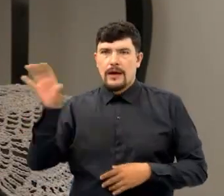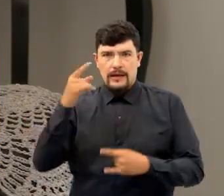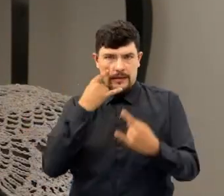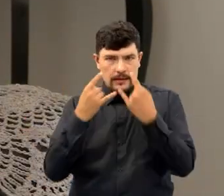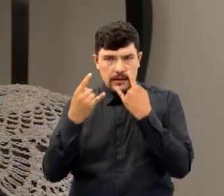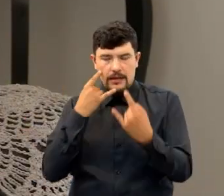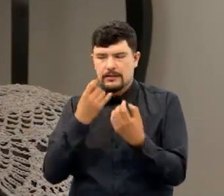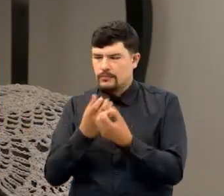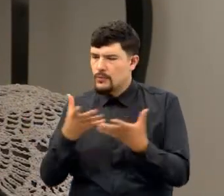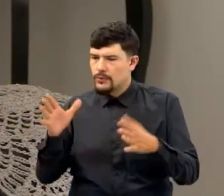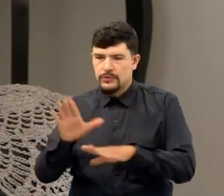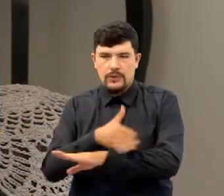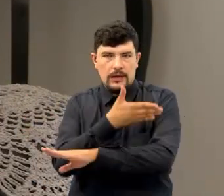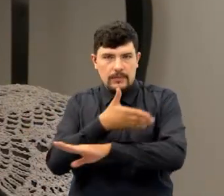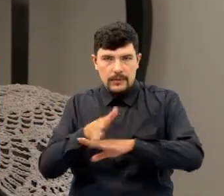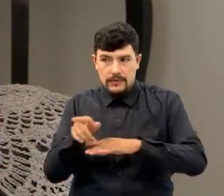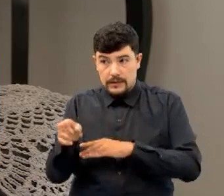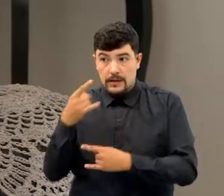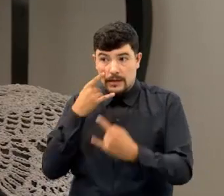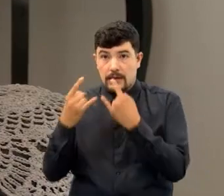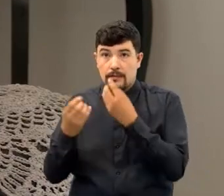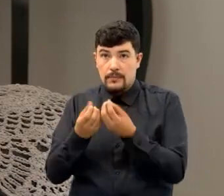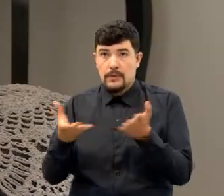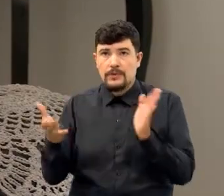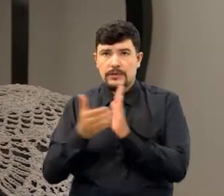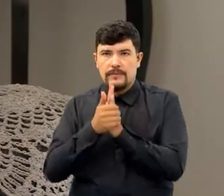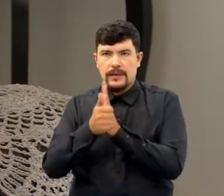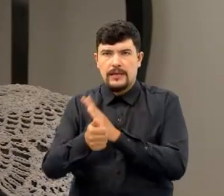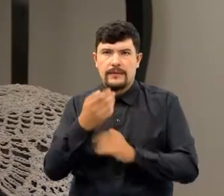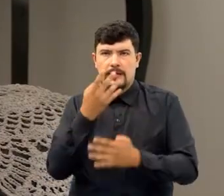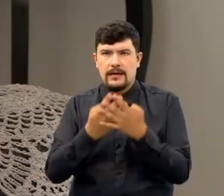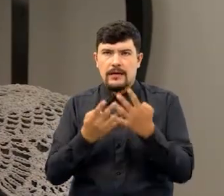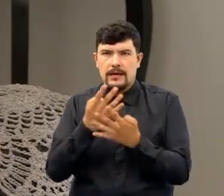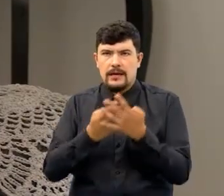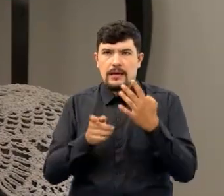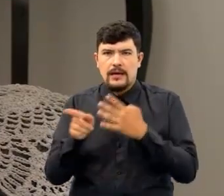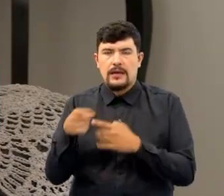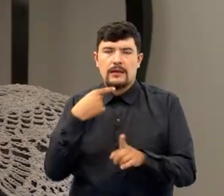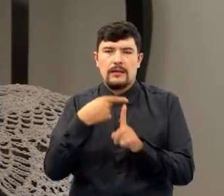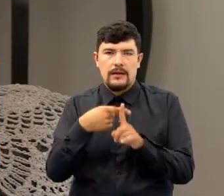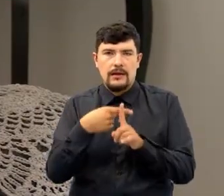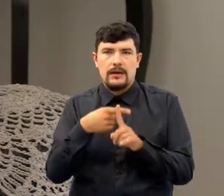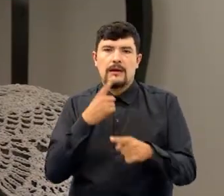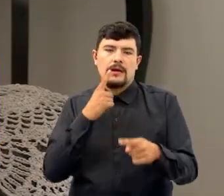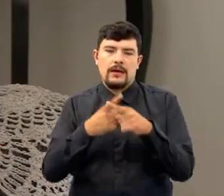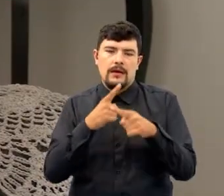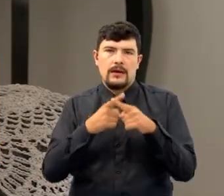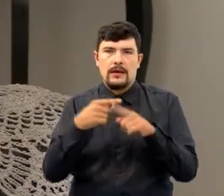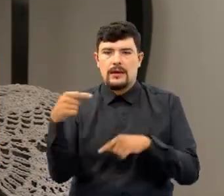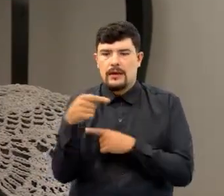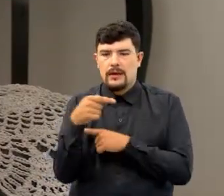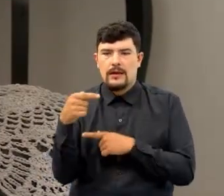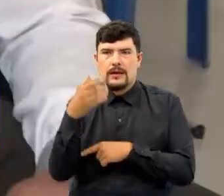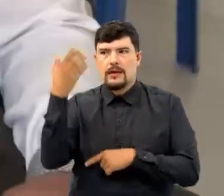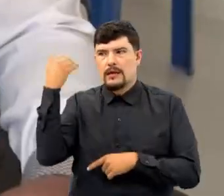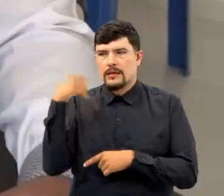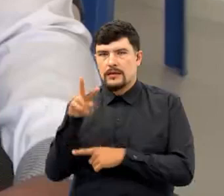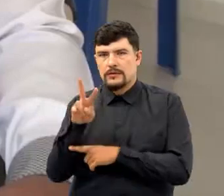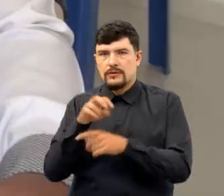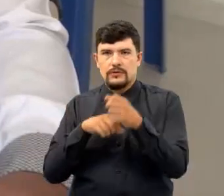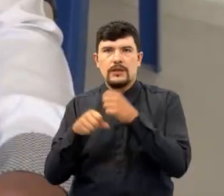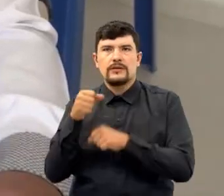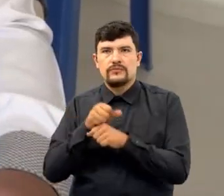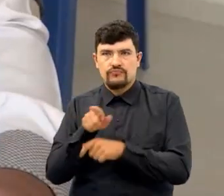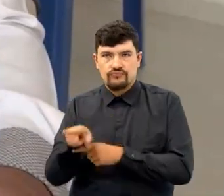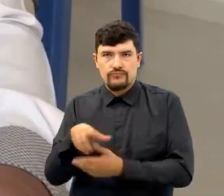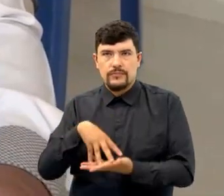la música. Tiene muchísimas habilidades para la matemática. Él suma, resta, multiplica y eso lo hace desde los 2 años.